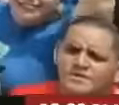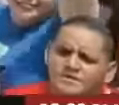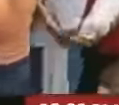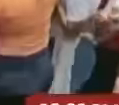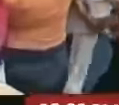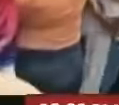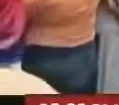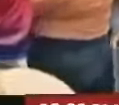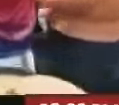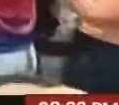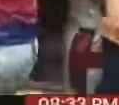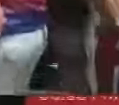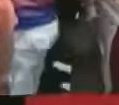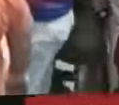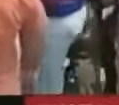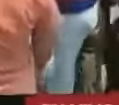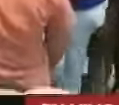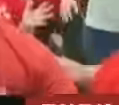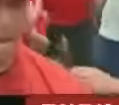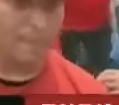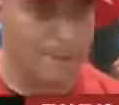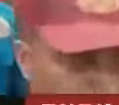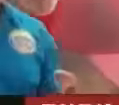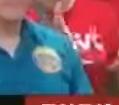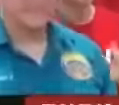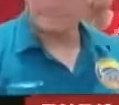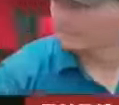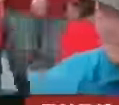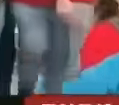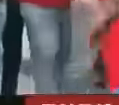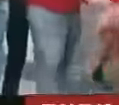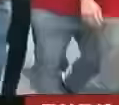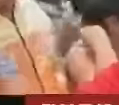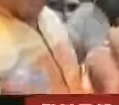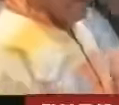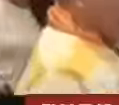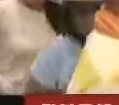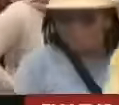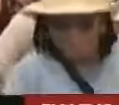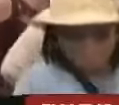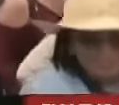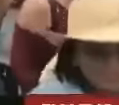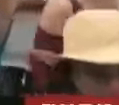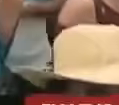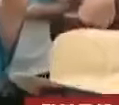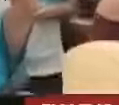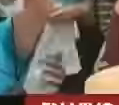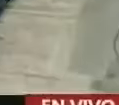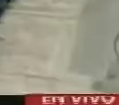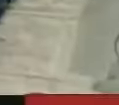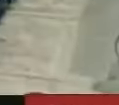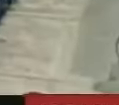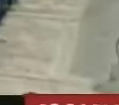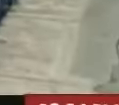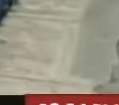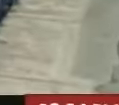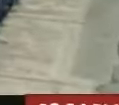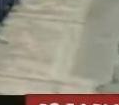Vea este pueblo, un pueblo restiado con el legado del comandante Chávez, restiado con el hijo del comandante Chávez, presidente Nicolás